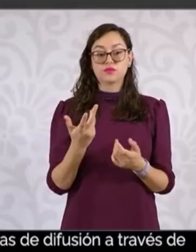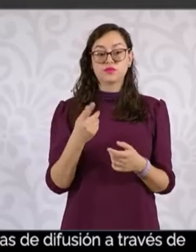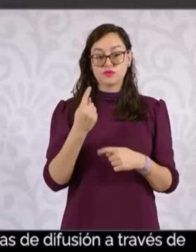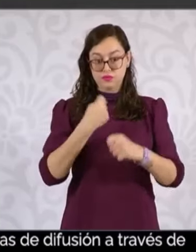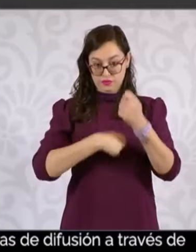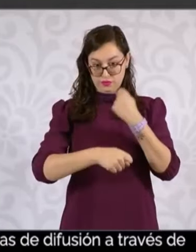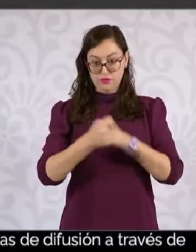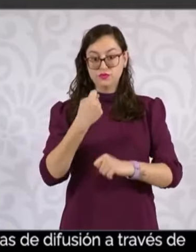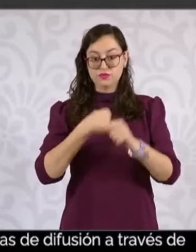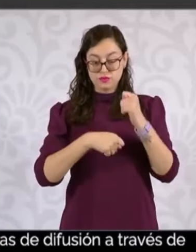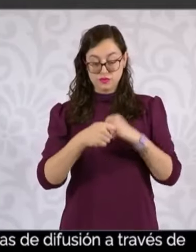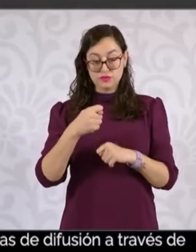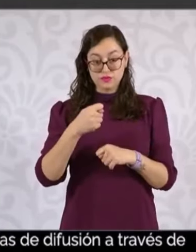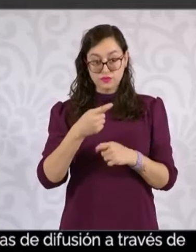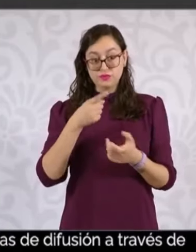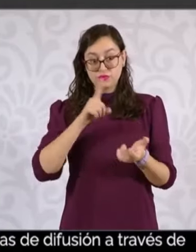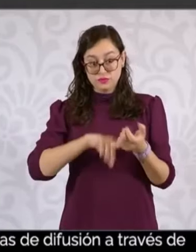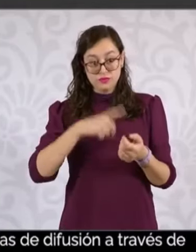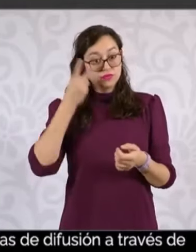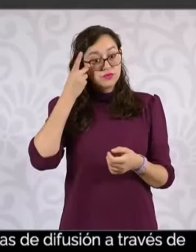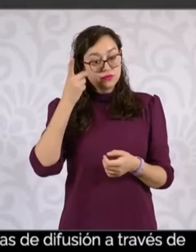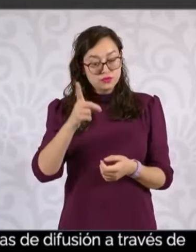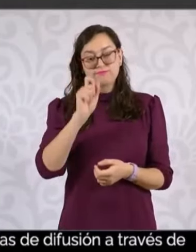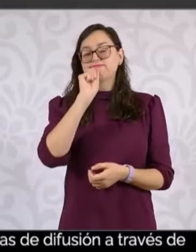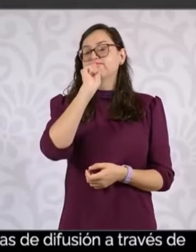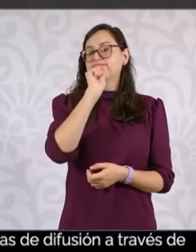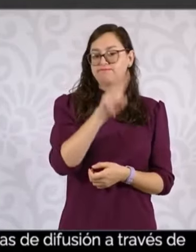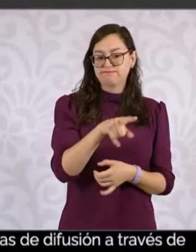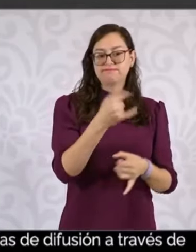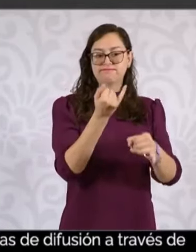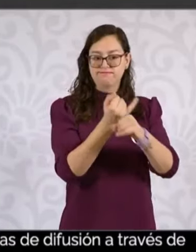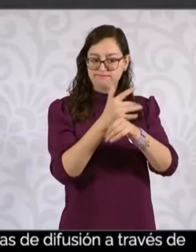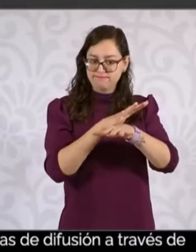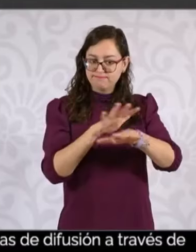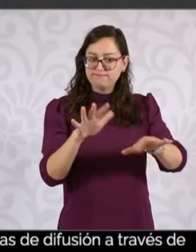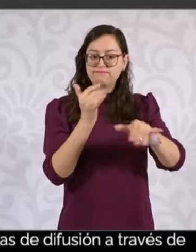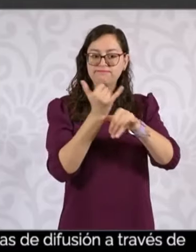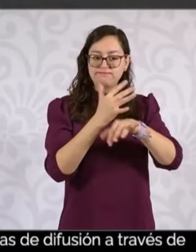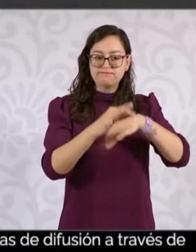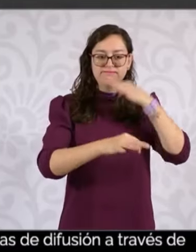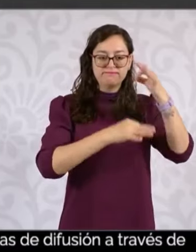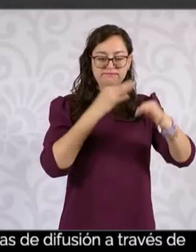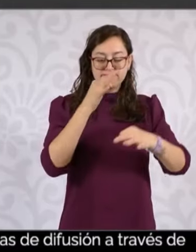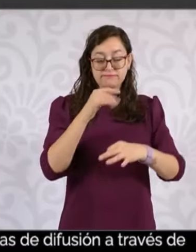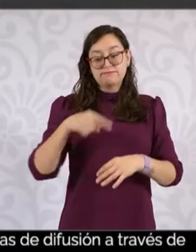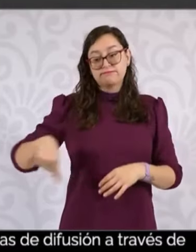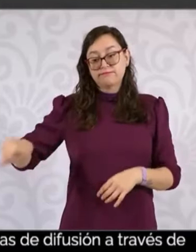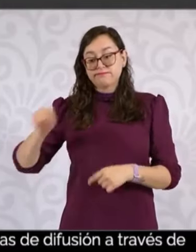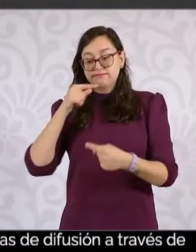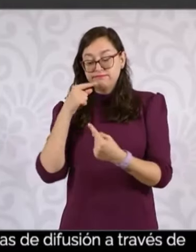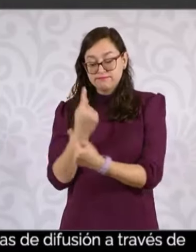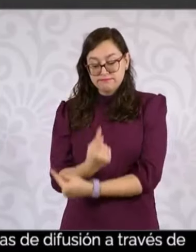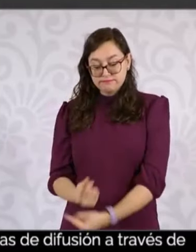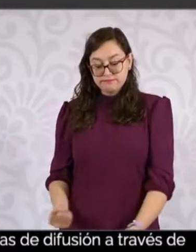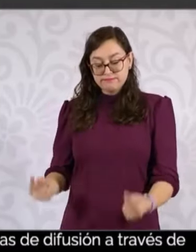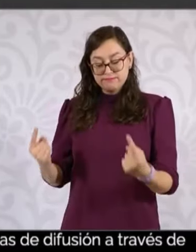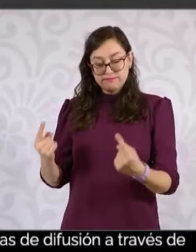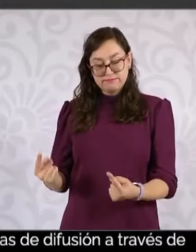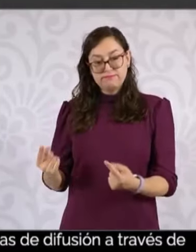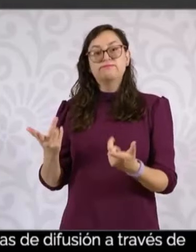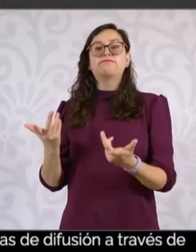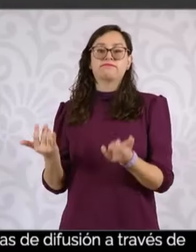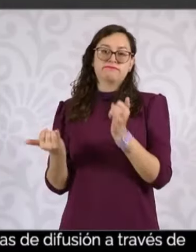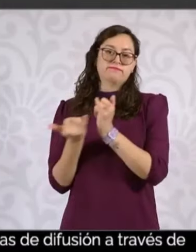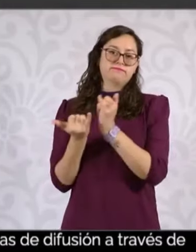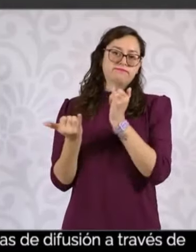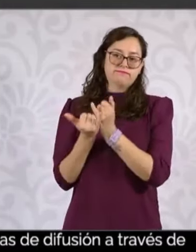responsables de las cooperativas. Información también para los niños y para las niñas, pero tiene